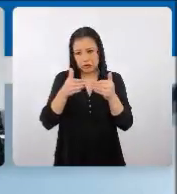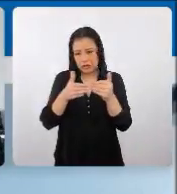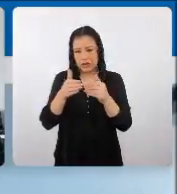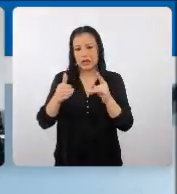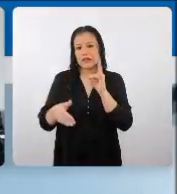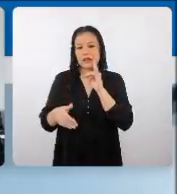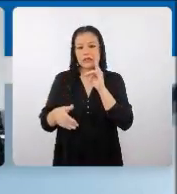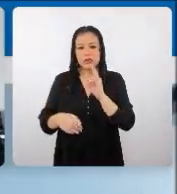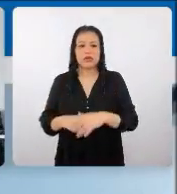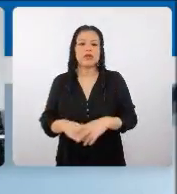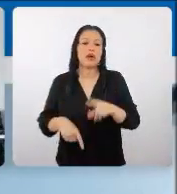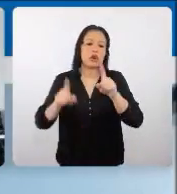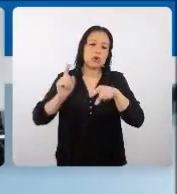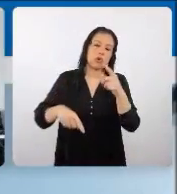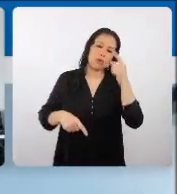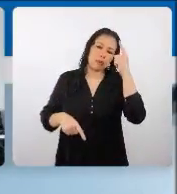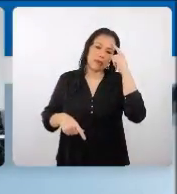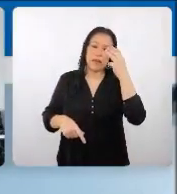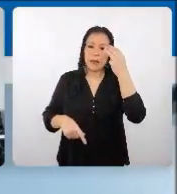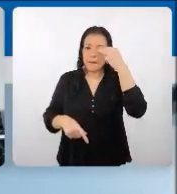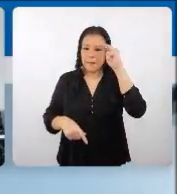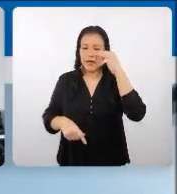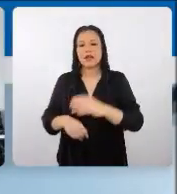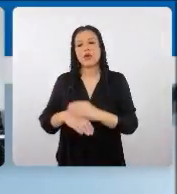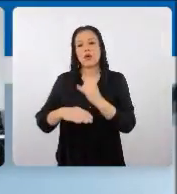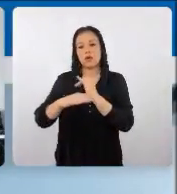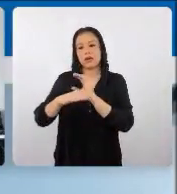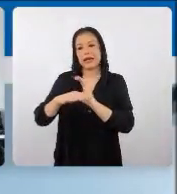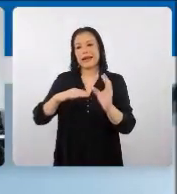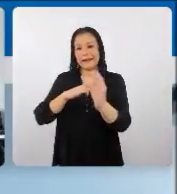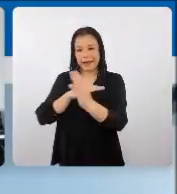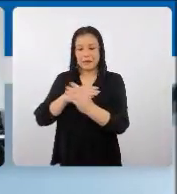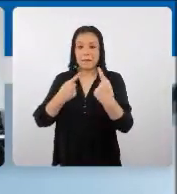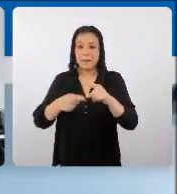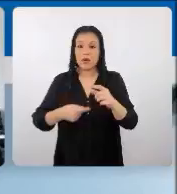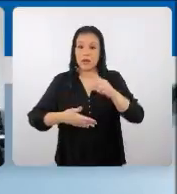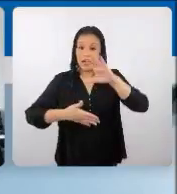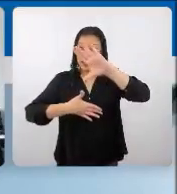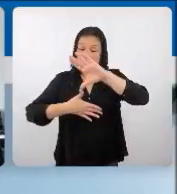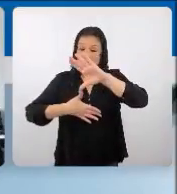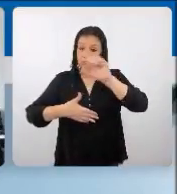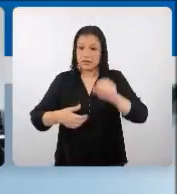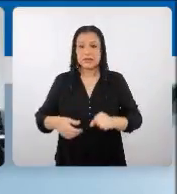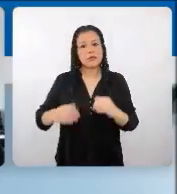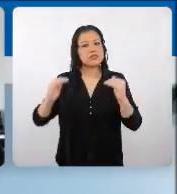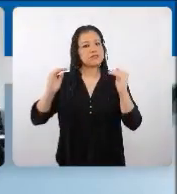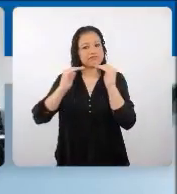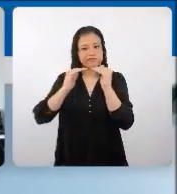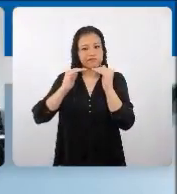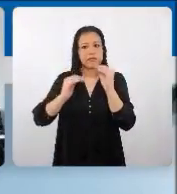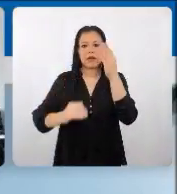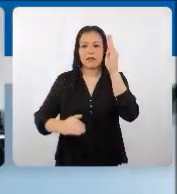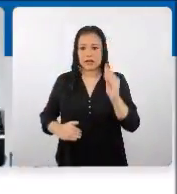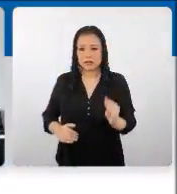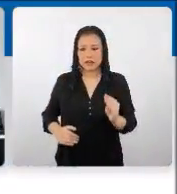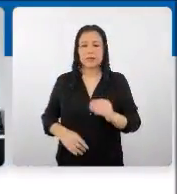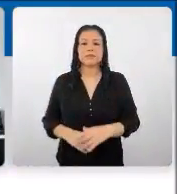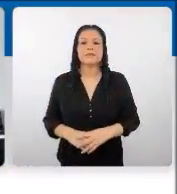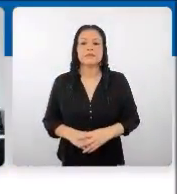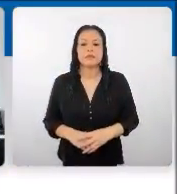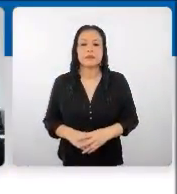siempre se prefiere Caribe o México. Pero en cuanto a Sudamérica, estamos a la par que Brasil.